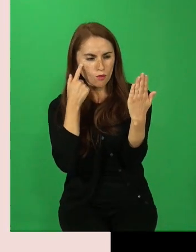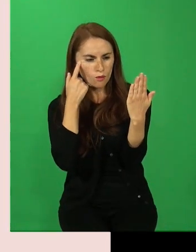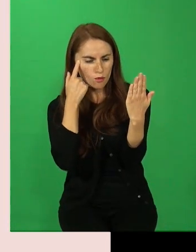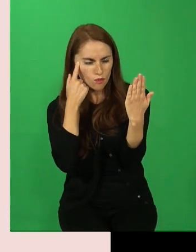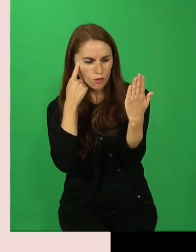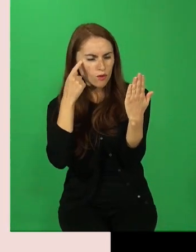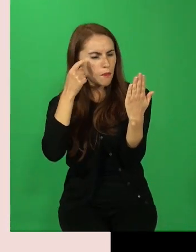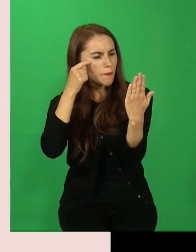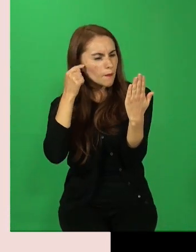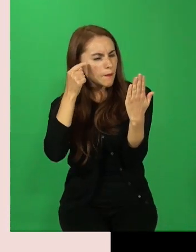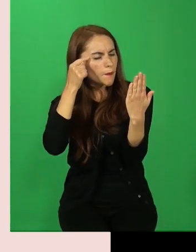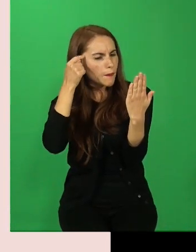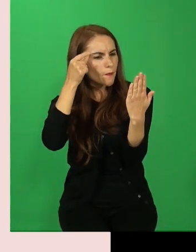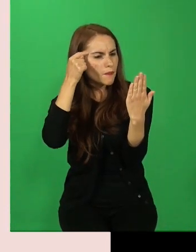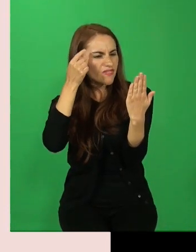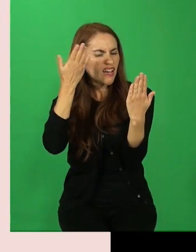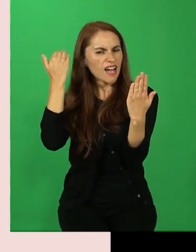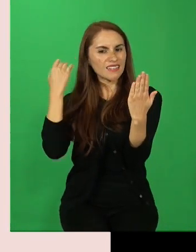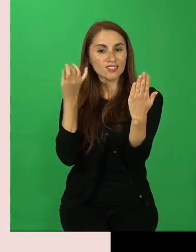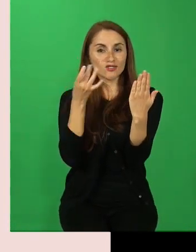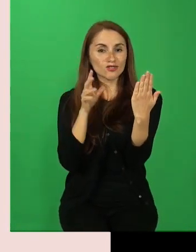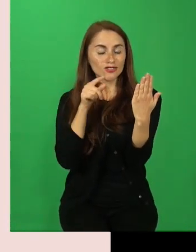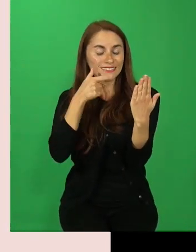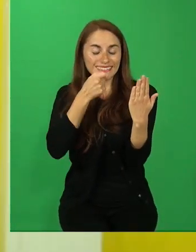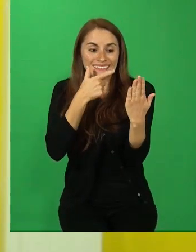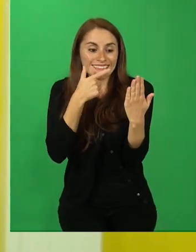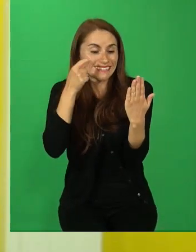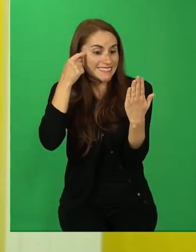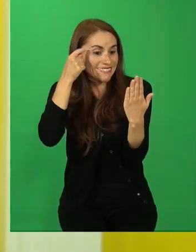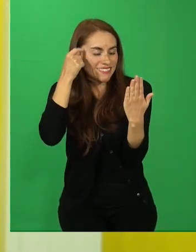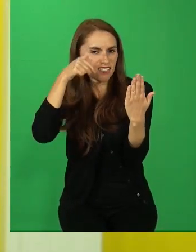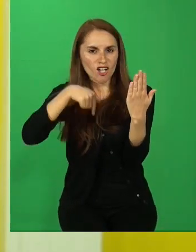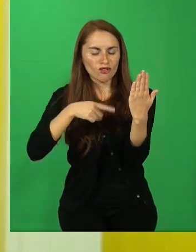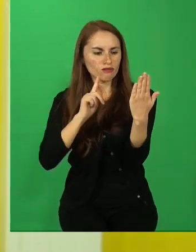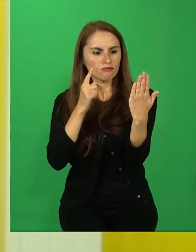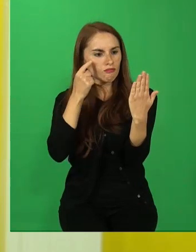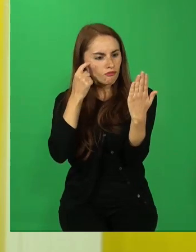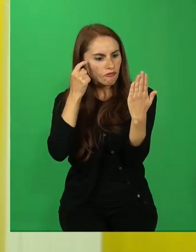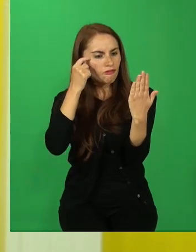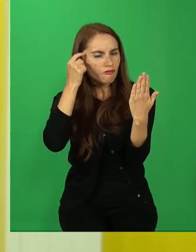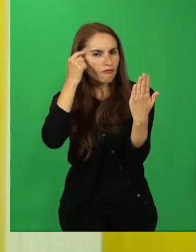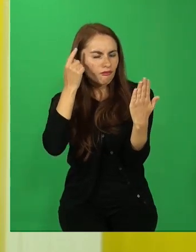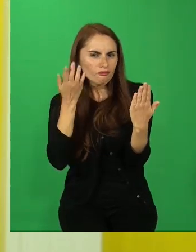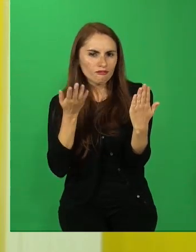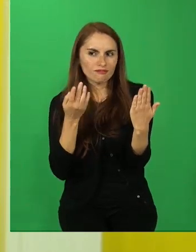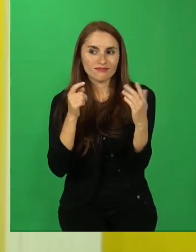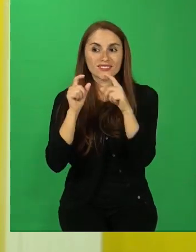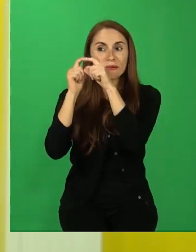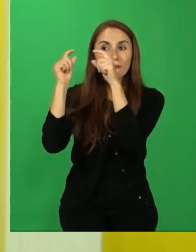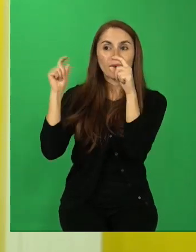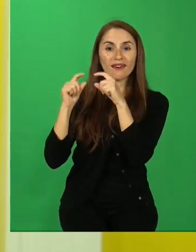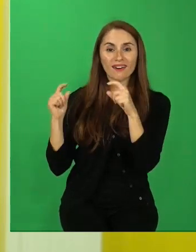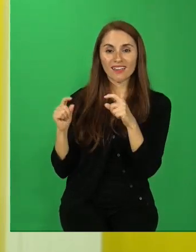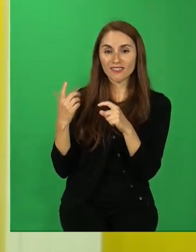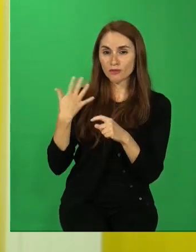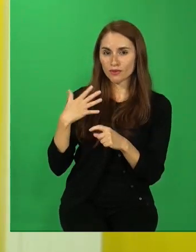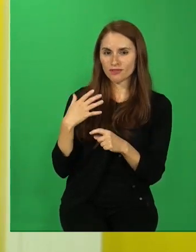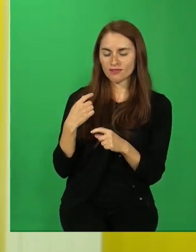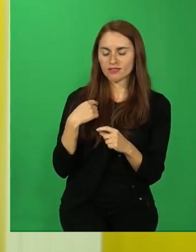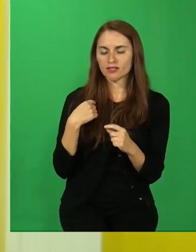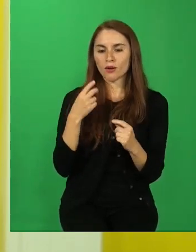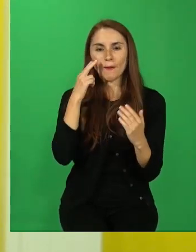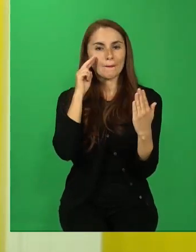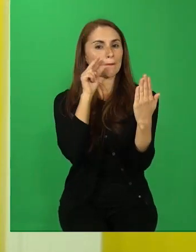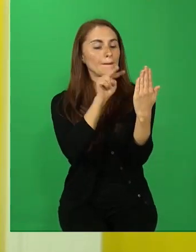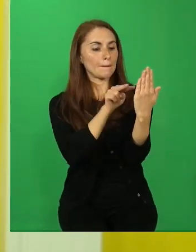pequeñas arrugas que antes solo salían al reír. Acá hay palabras clave, por ejemplo, cuando dice me miro,